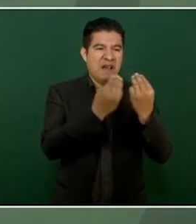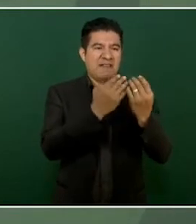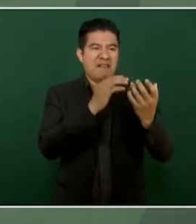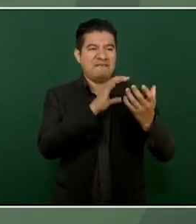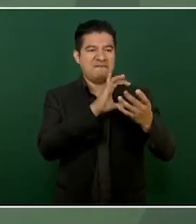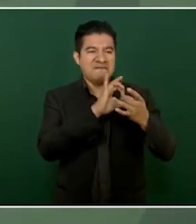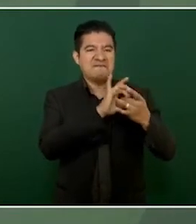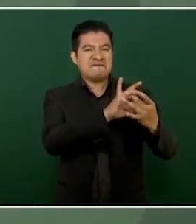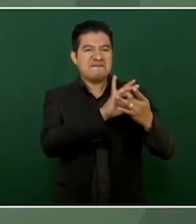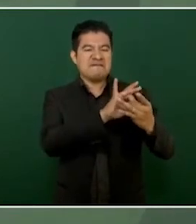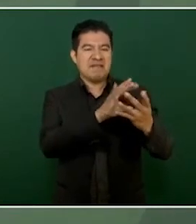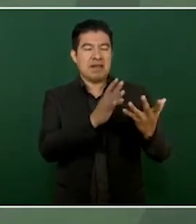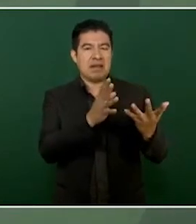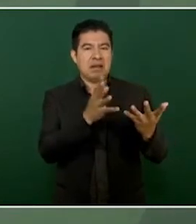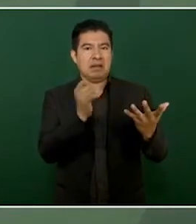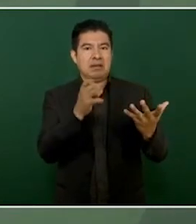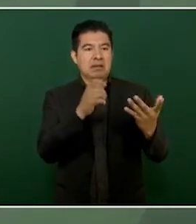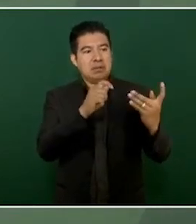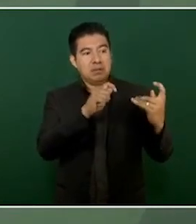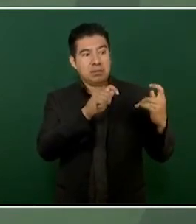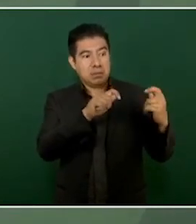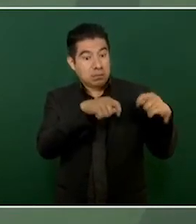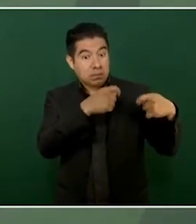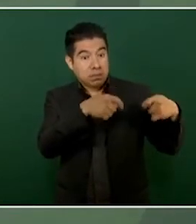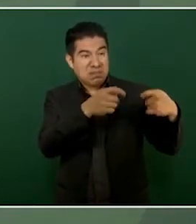por esa violencia heredada,